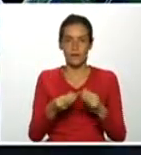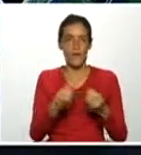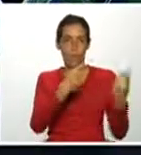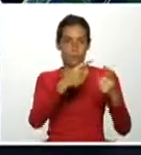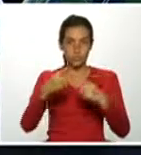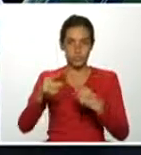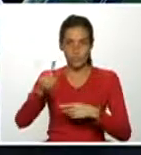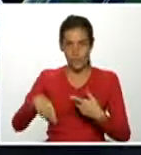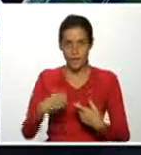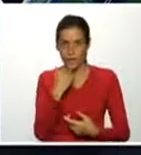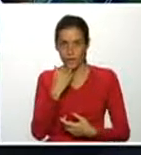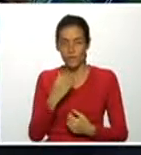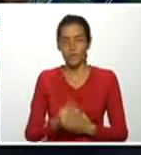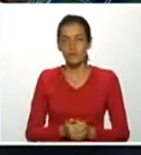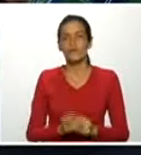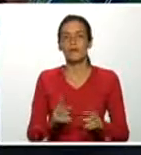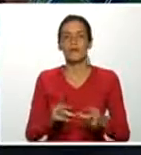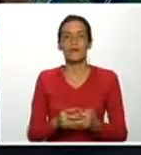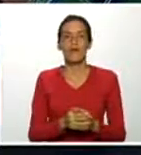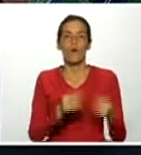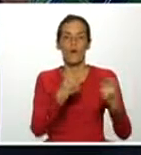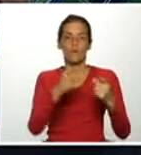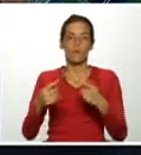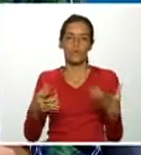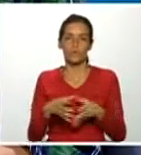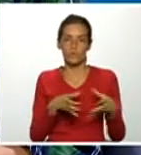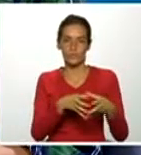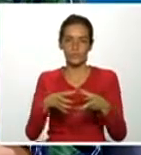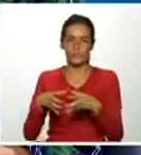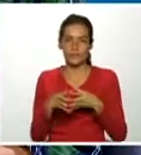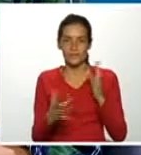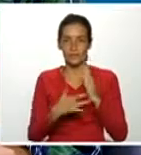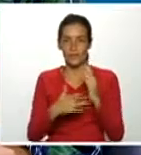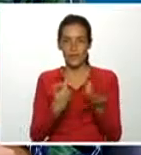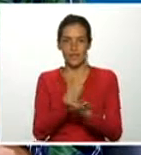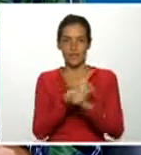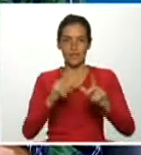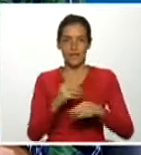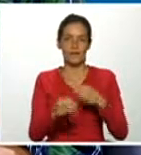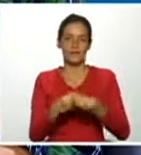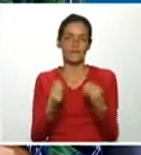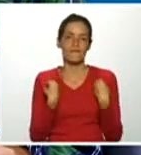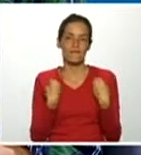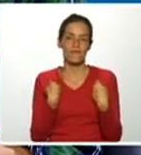otros, Bachaco BES, Bachaco Venezuela, como muchos otros colectivos de tecnologías libres que hacen